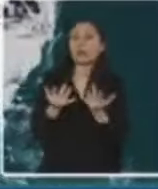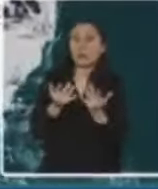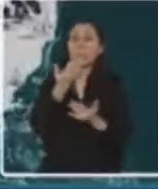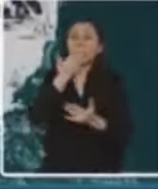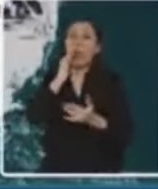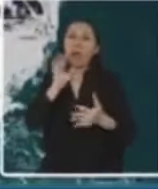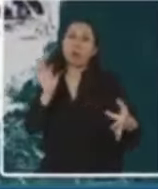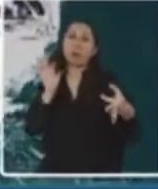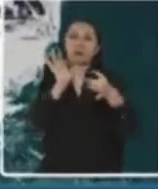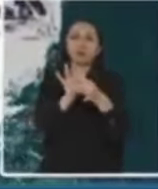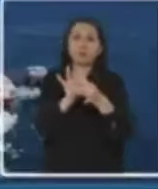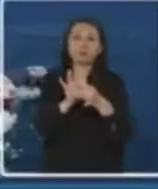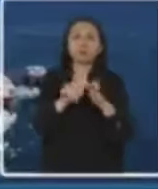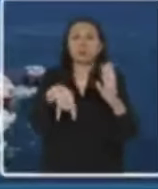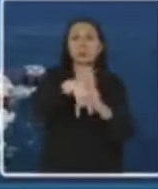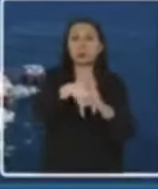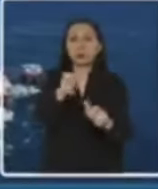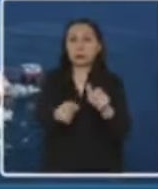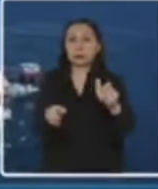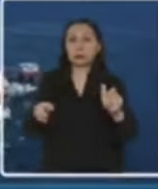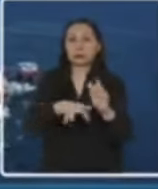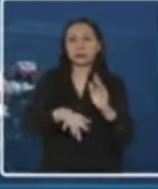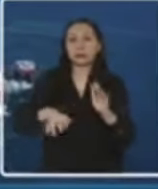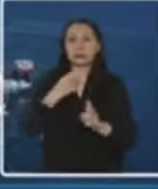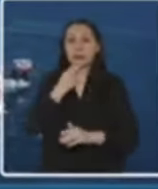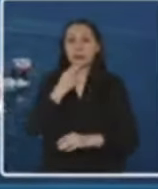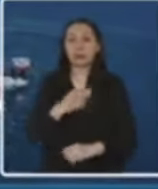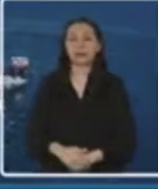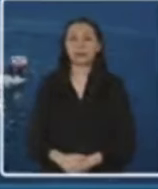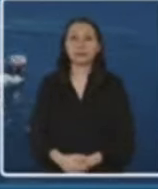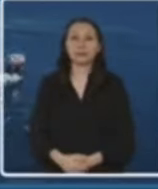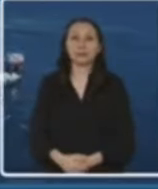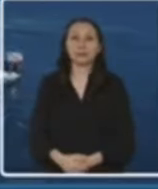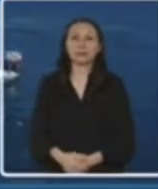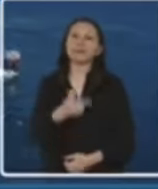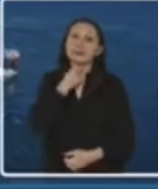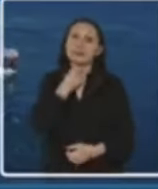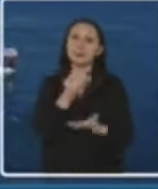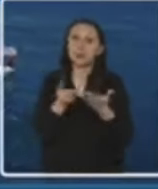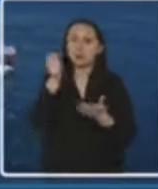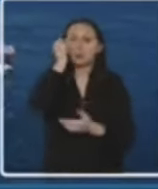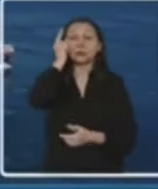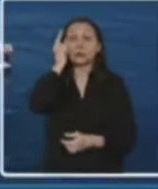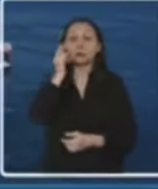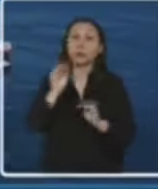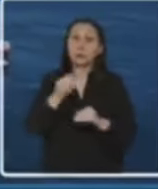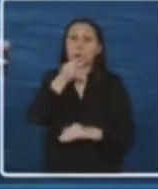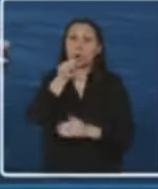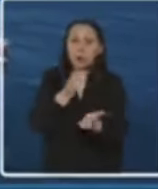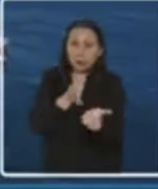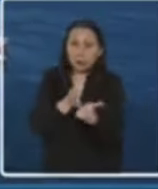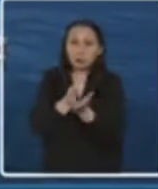conectividad de las chilotas y chilotes quiero que sepan como decía al